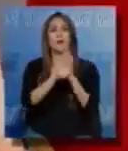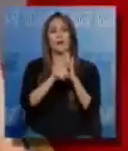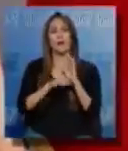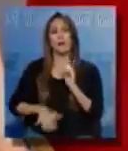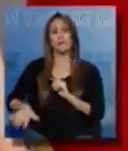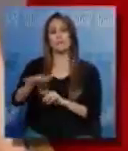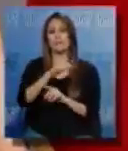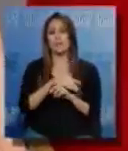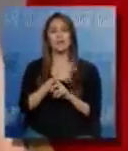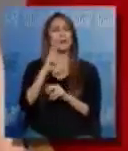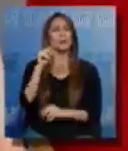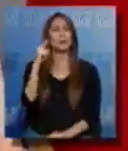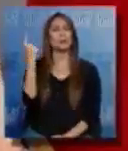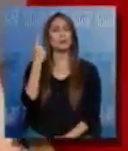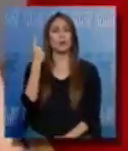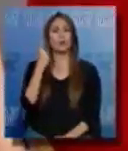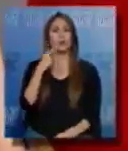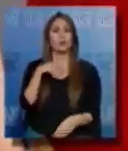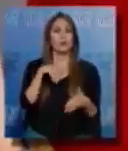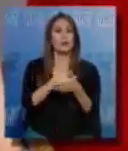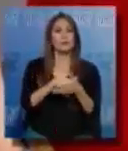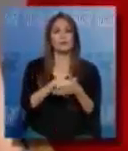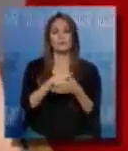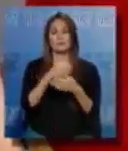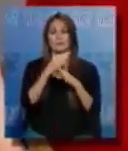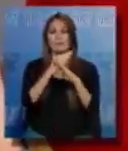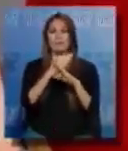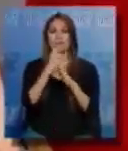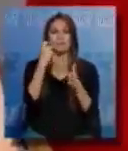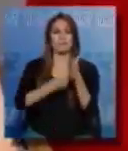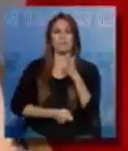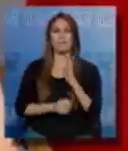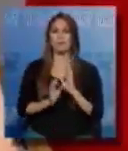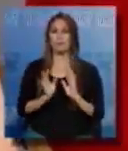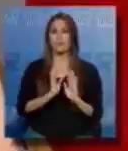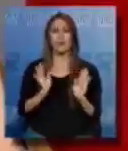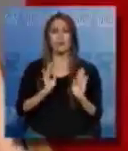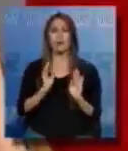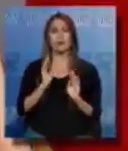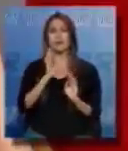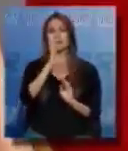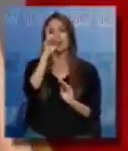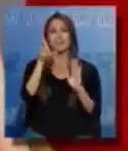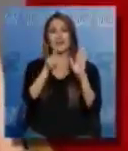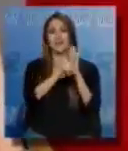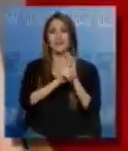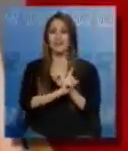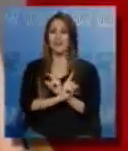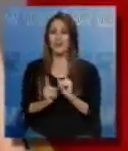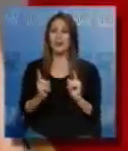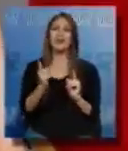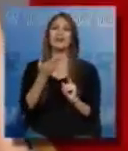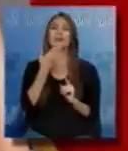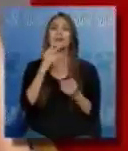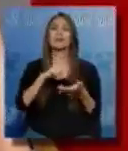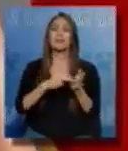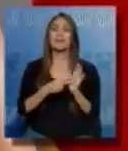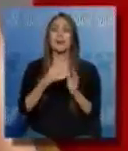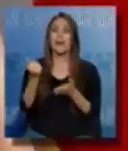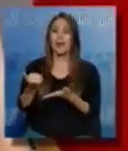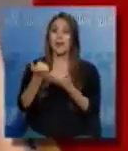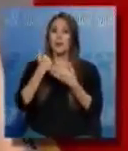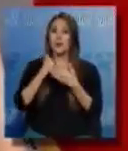que no sea restrictiva, coercitiva, sancionadora normalmente, como son las leyes, sino que también genere